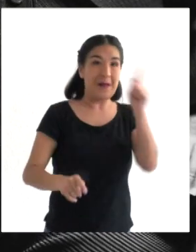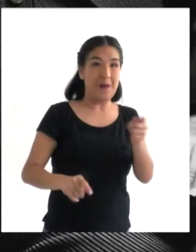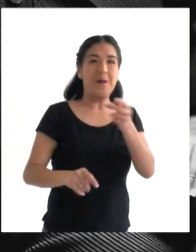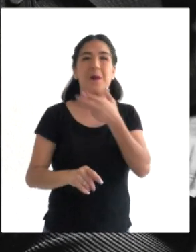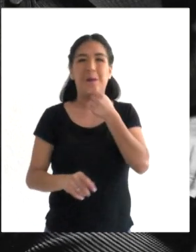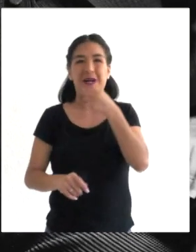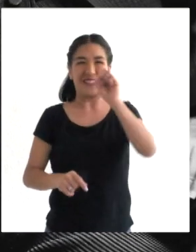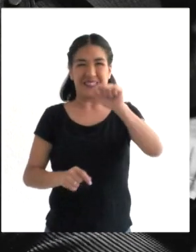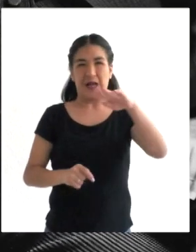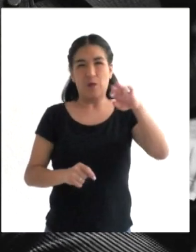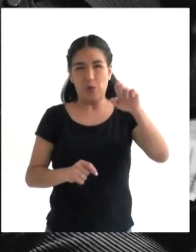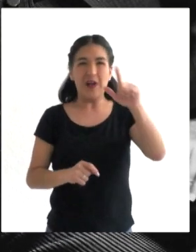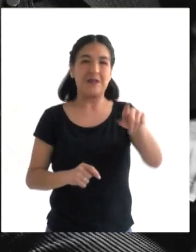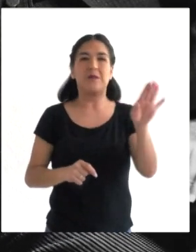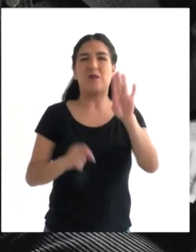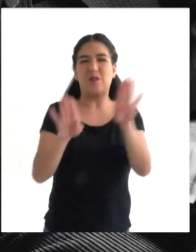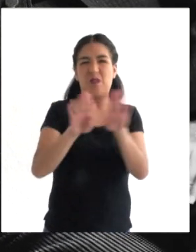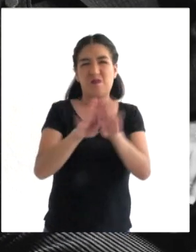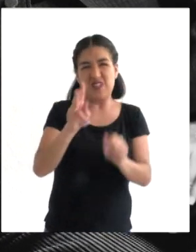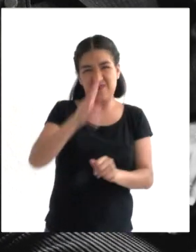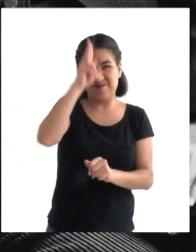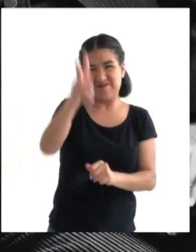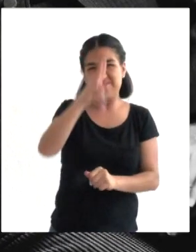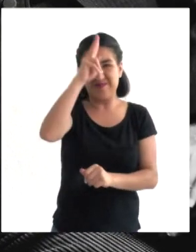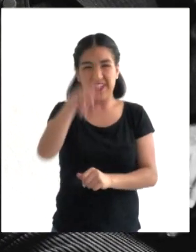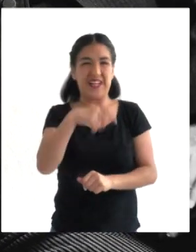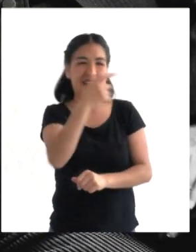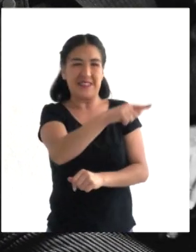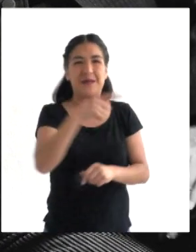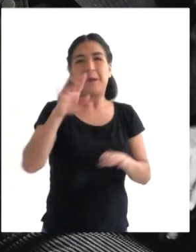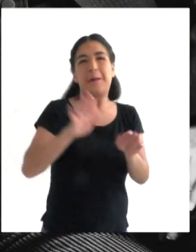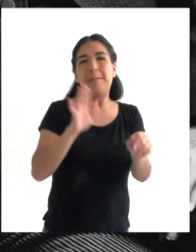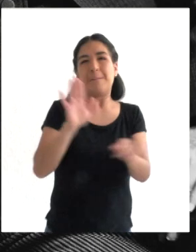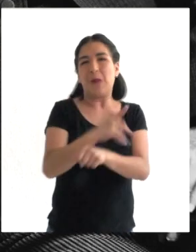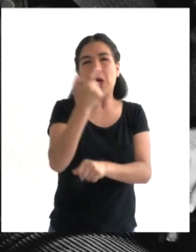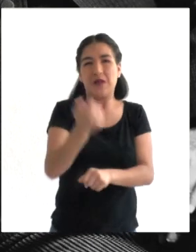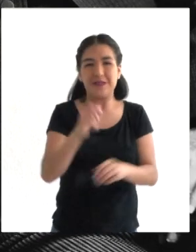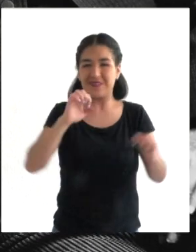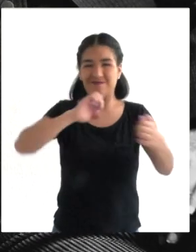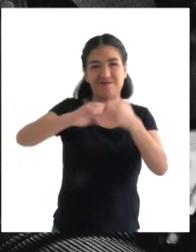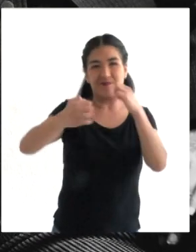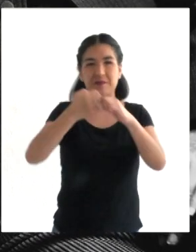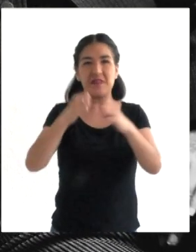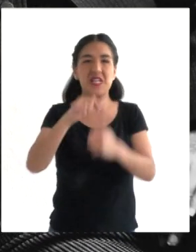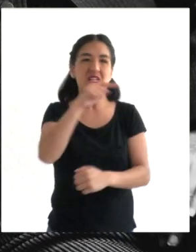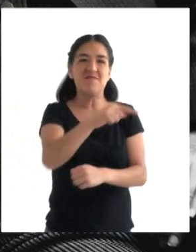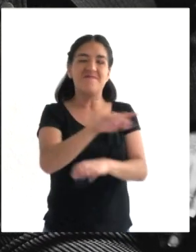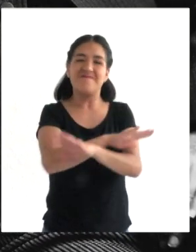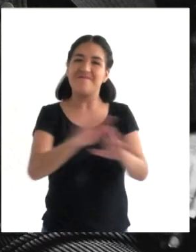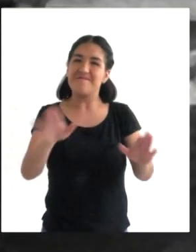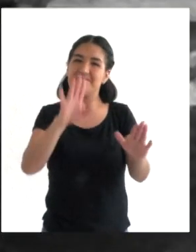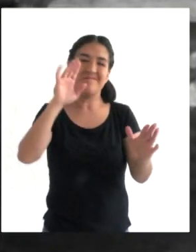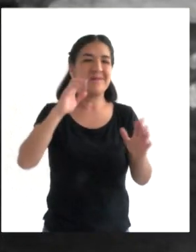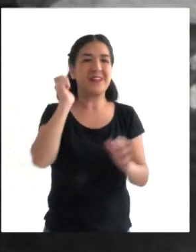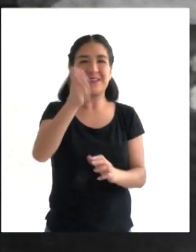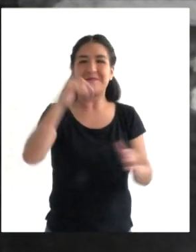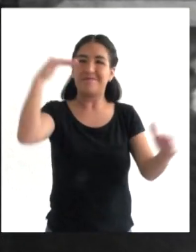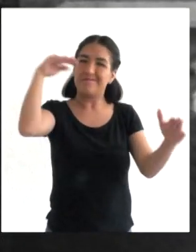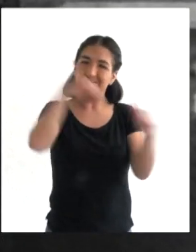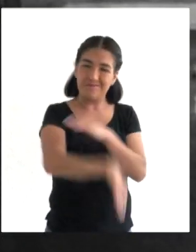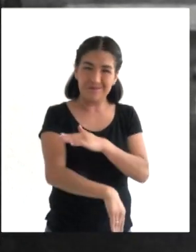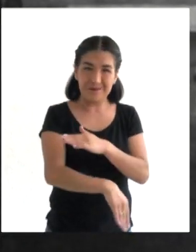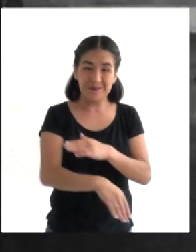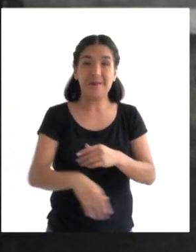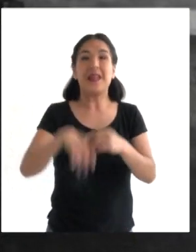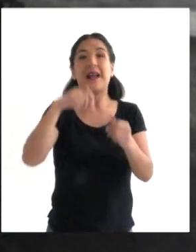que se comportó de manera reactiva, tratando de imitar el trabajo de sus competidores, quedó relegado en la historia. Con